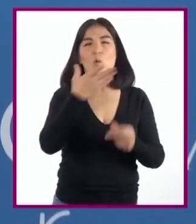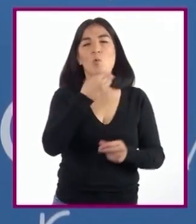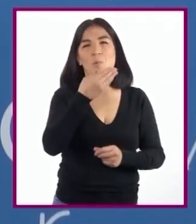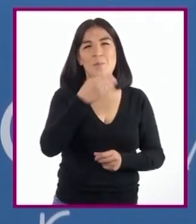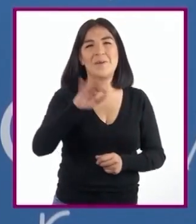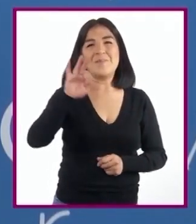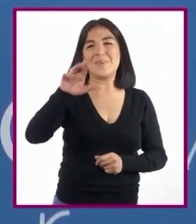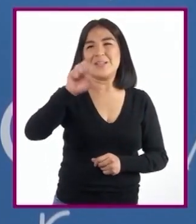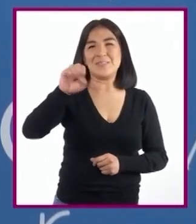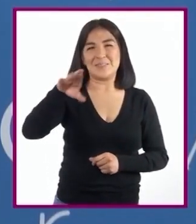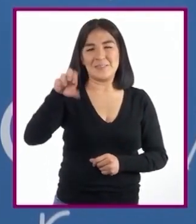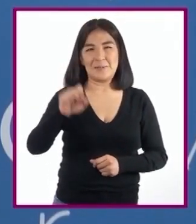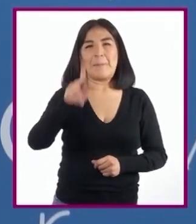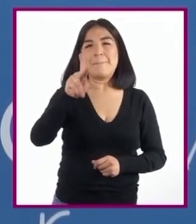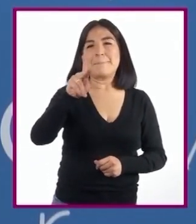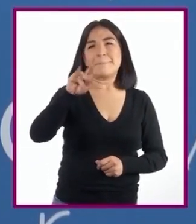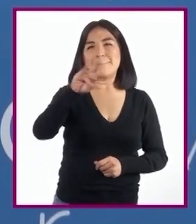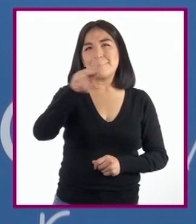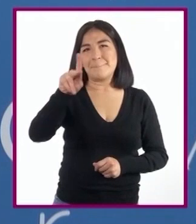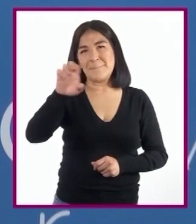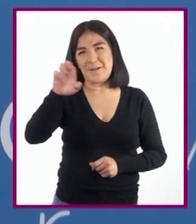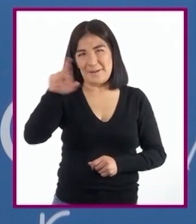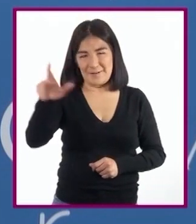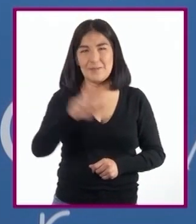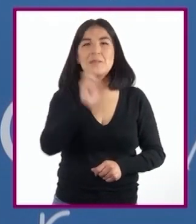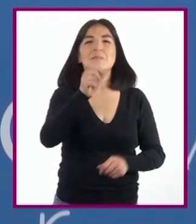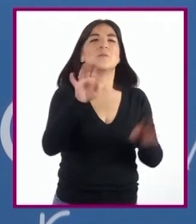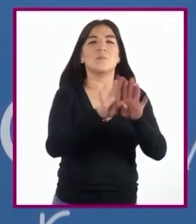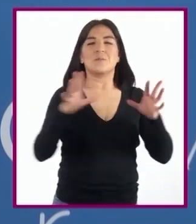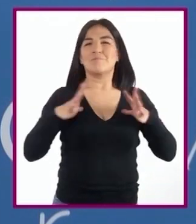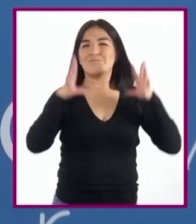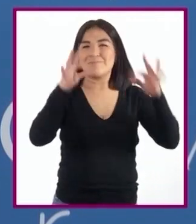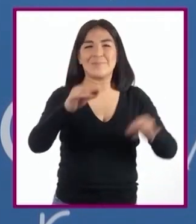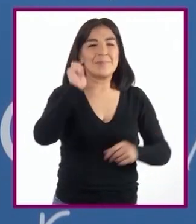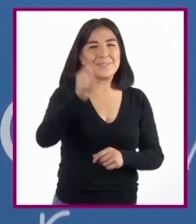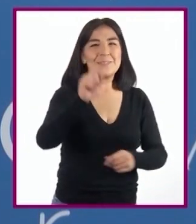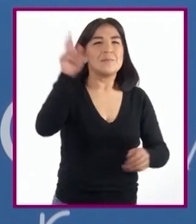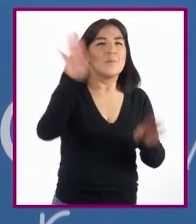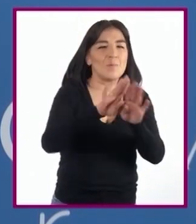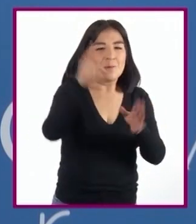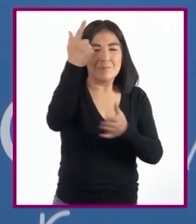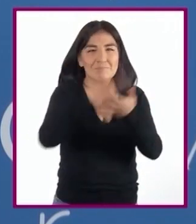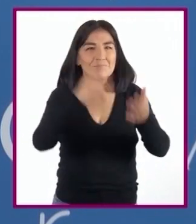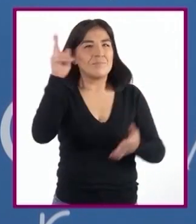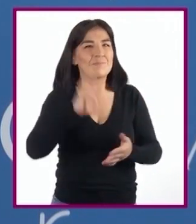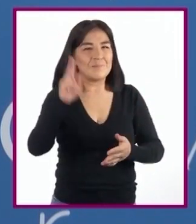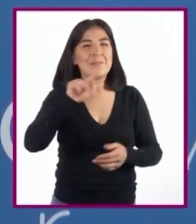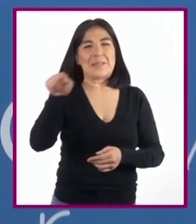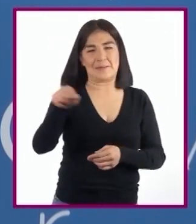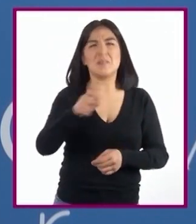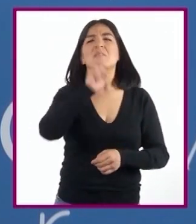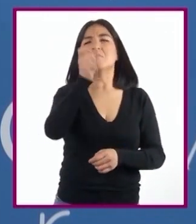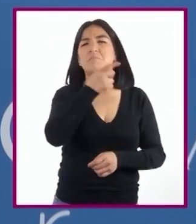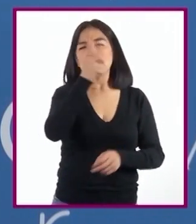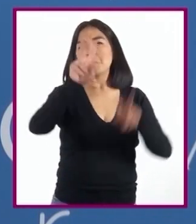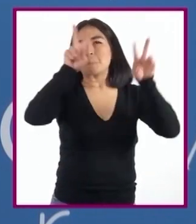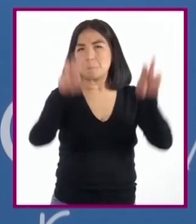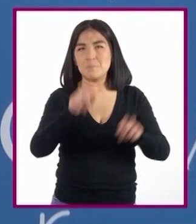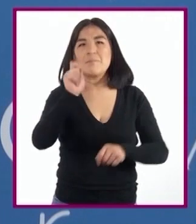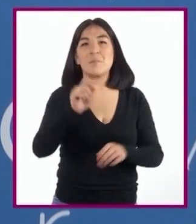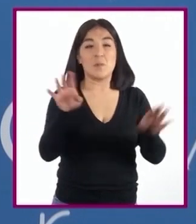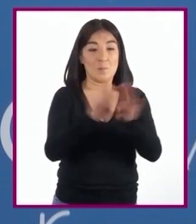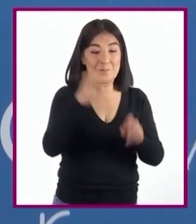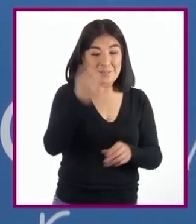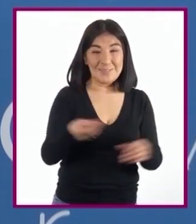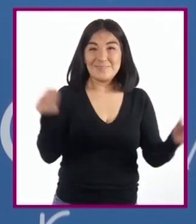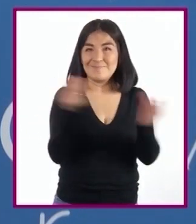francés Pierre-Simon de Laplace, uno de los pioneros de la probabilidad, afirmaba que esta disciplina es en el